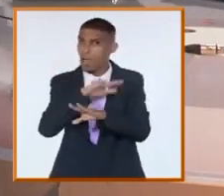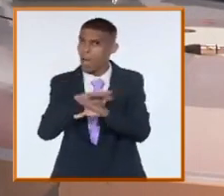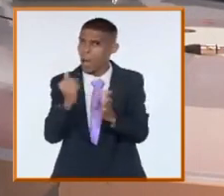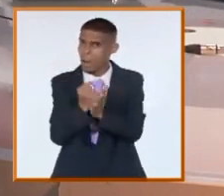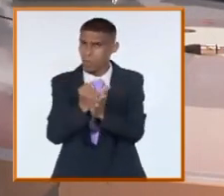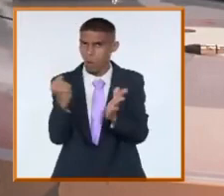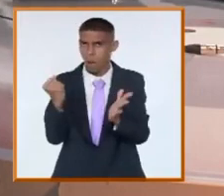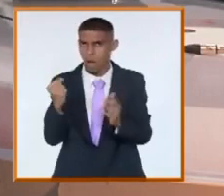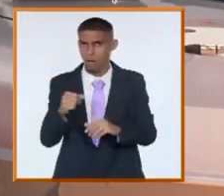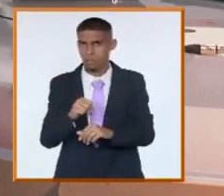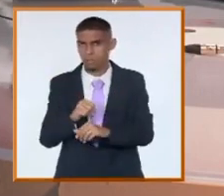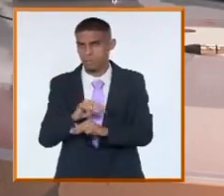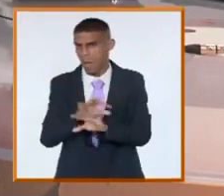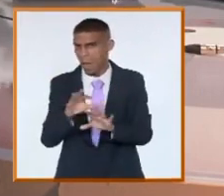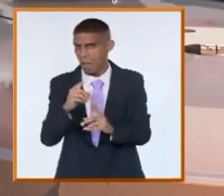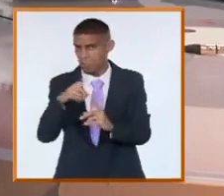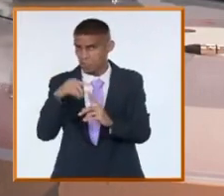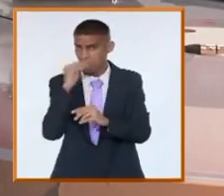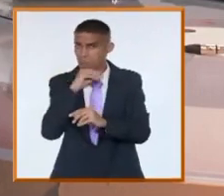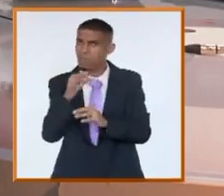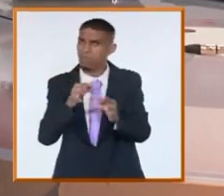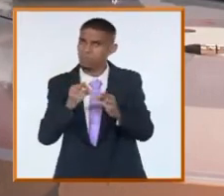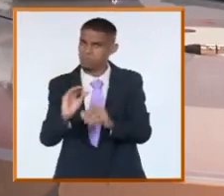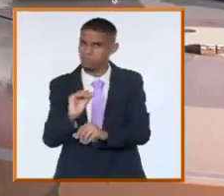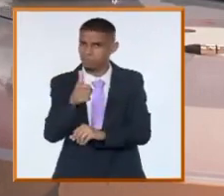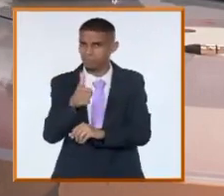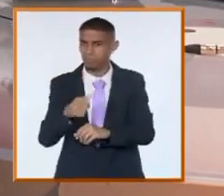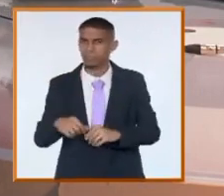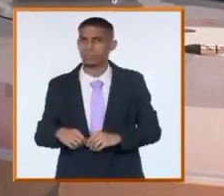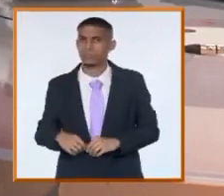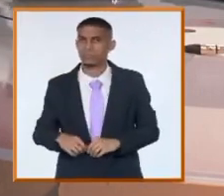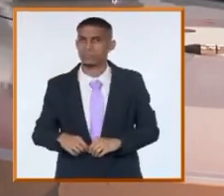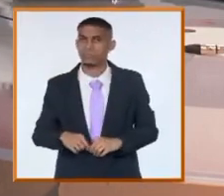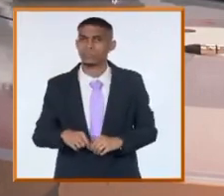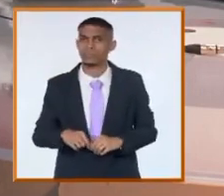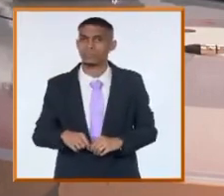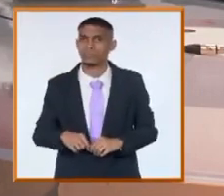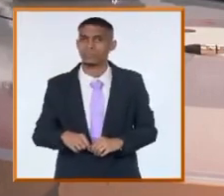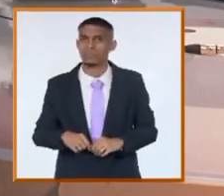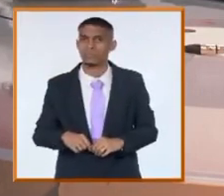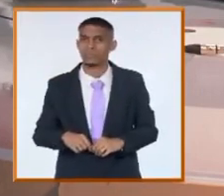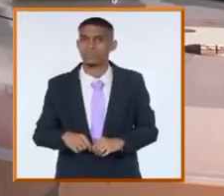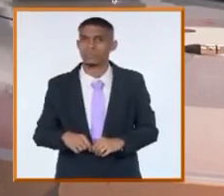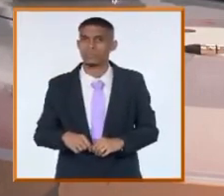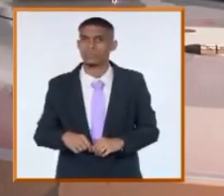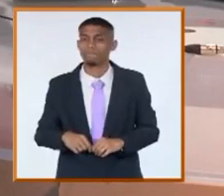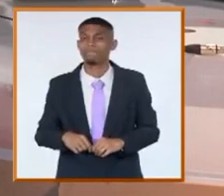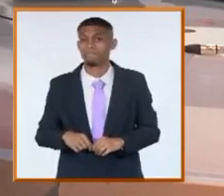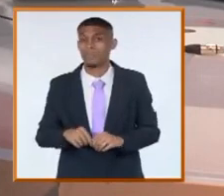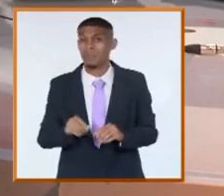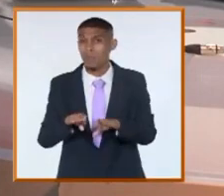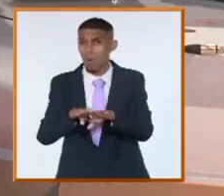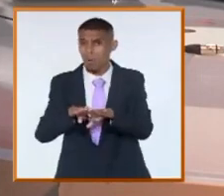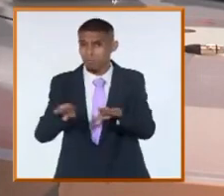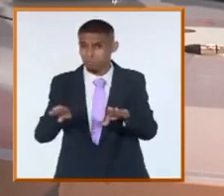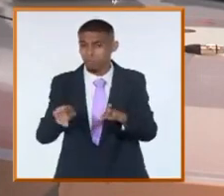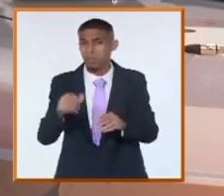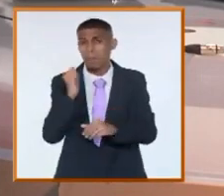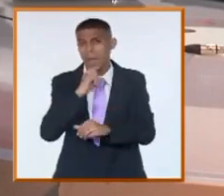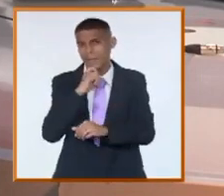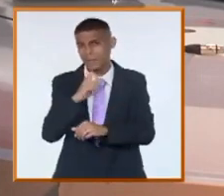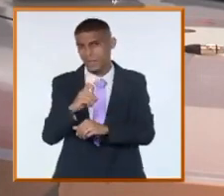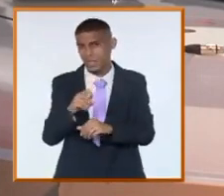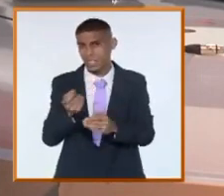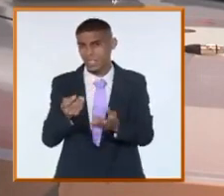está aprobada ya y está produciendo establemente ese es uno de los elementos que hoy detiene ahora el tema sí